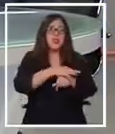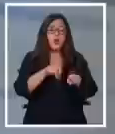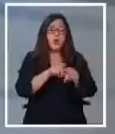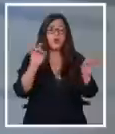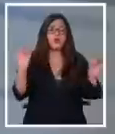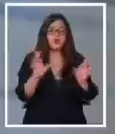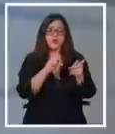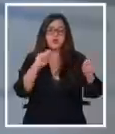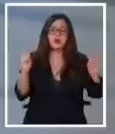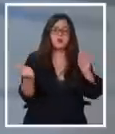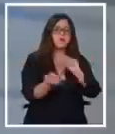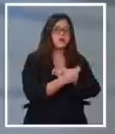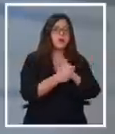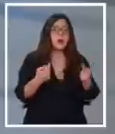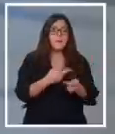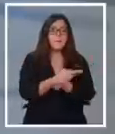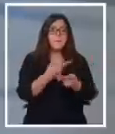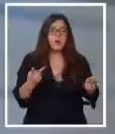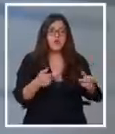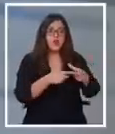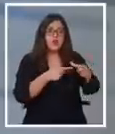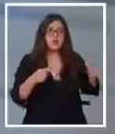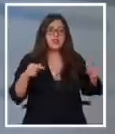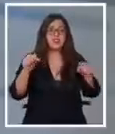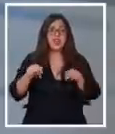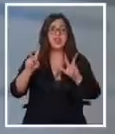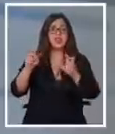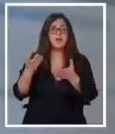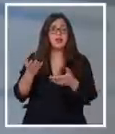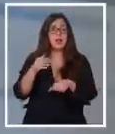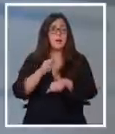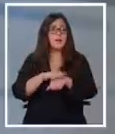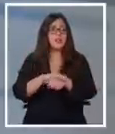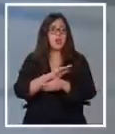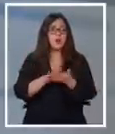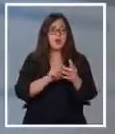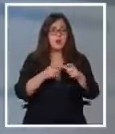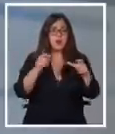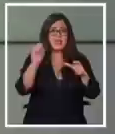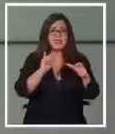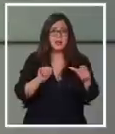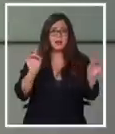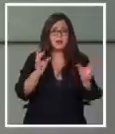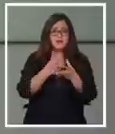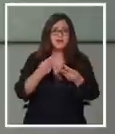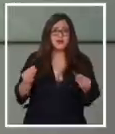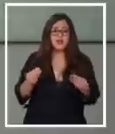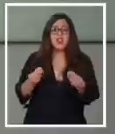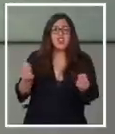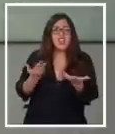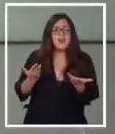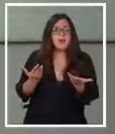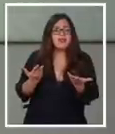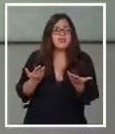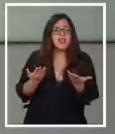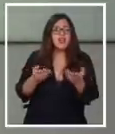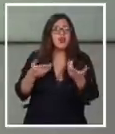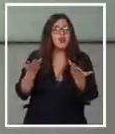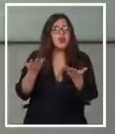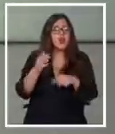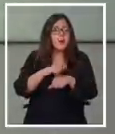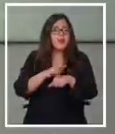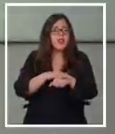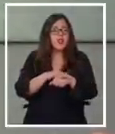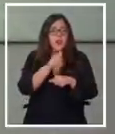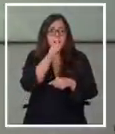público donde desaparecerían del escenario los prestadores como las isapres que pasarían unos prestadores privados de salud